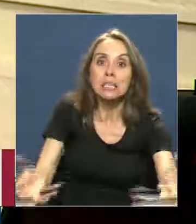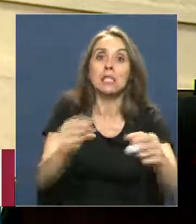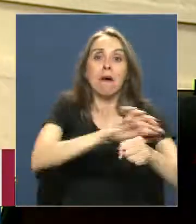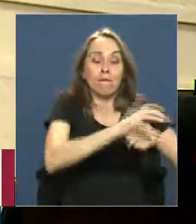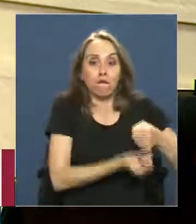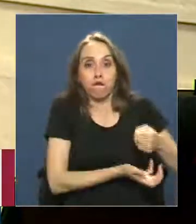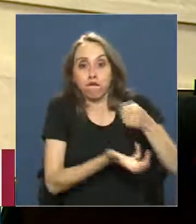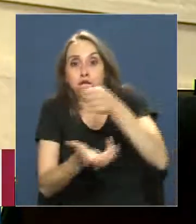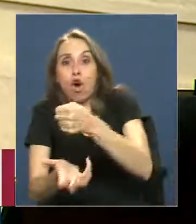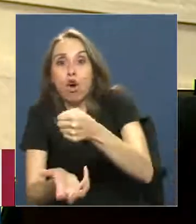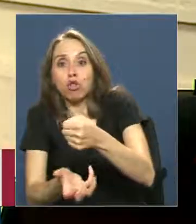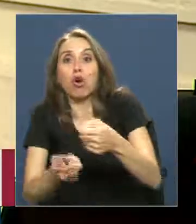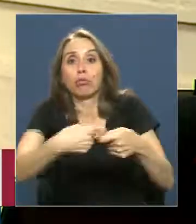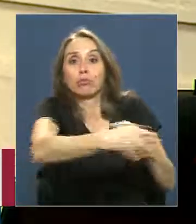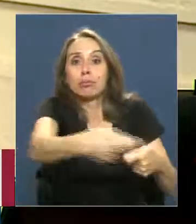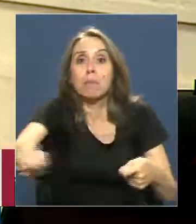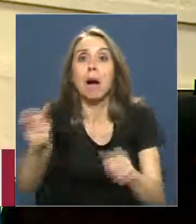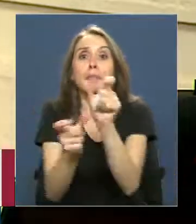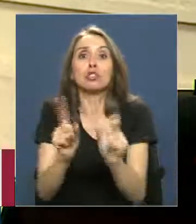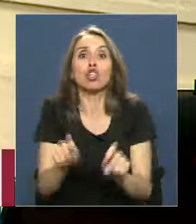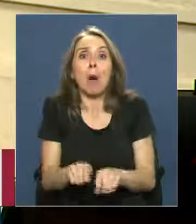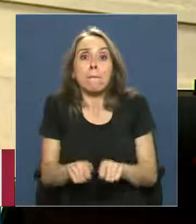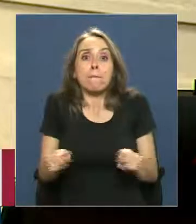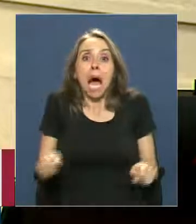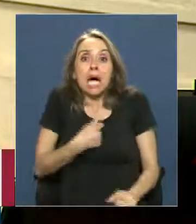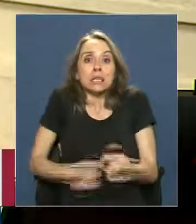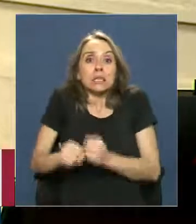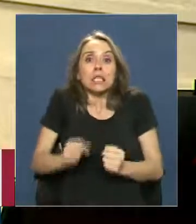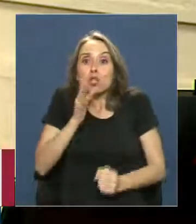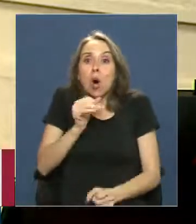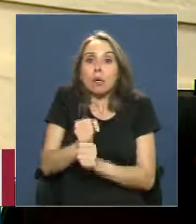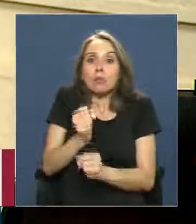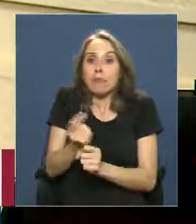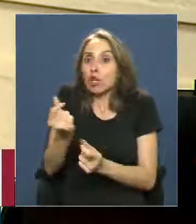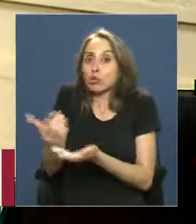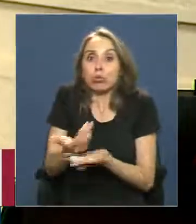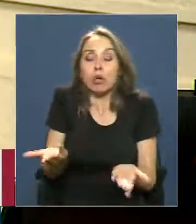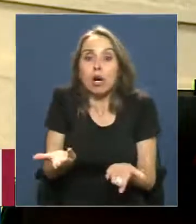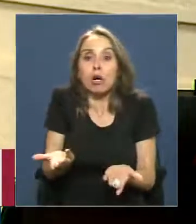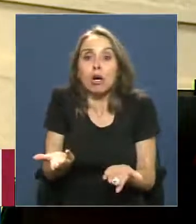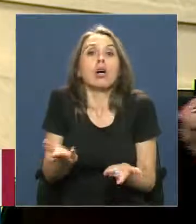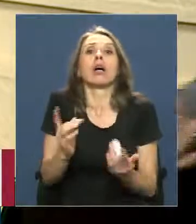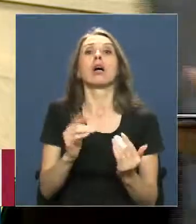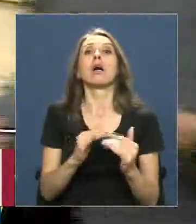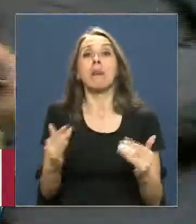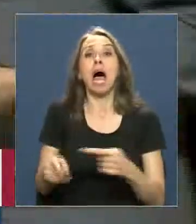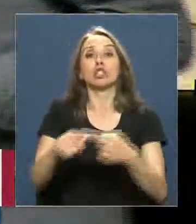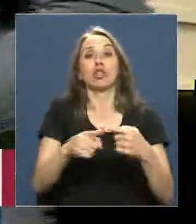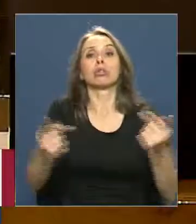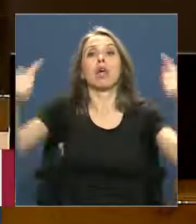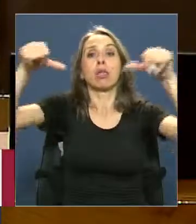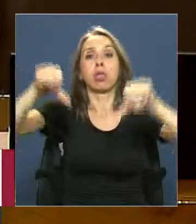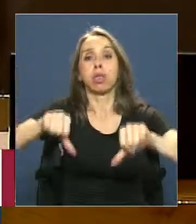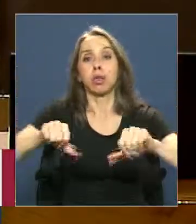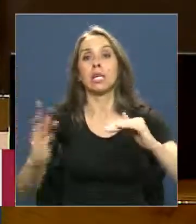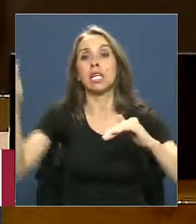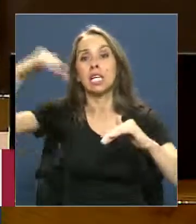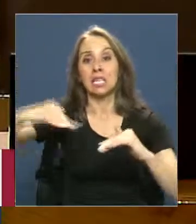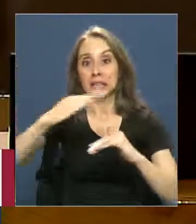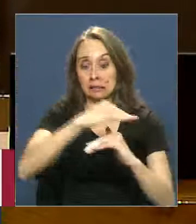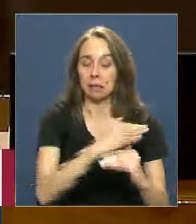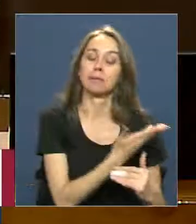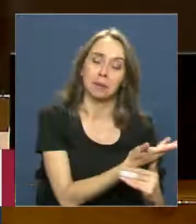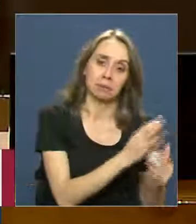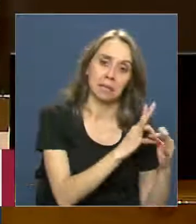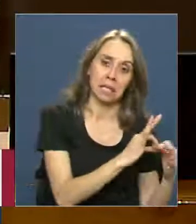esto produzca también mayor angustia y mayor inestabilidad social. Gracias. Muchas gracias. Muchas gracias, diputado Diego Ibáñez. De inmediato